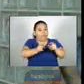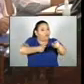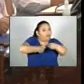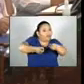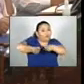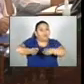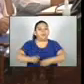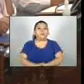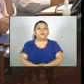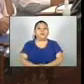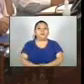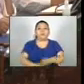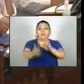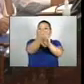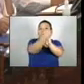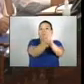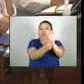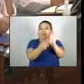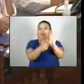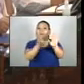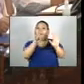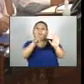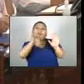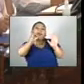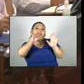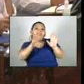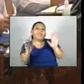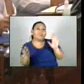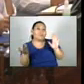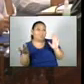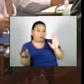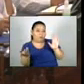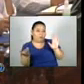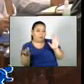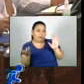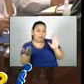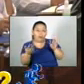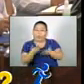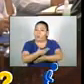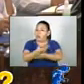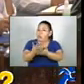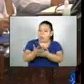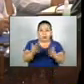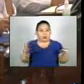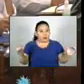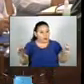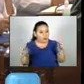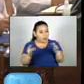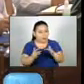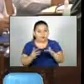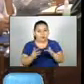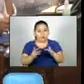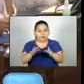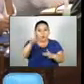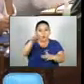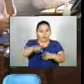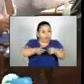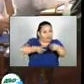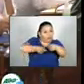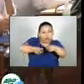salió de las manos. El artículo 1 define de qué actos en particular se están